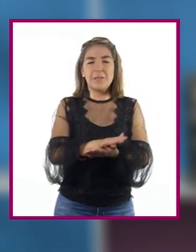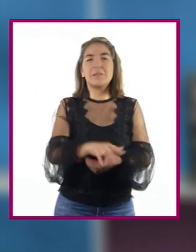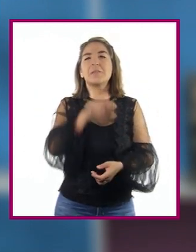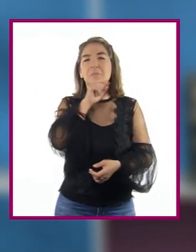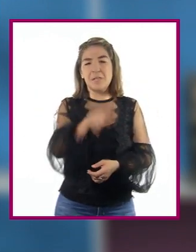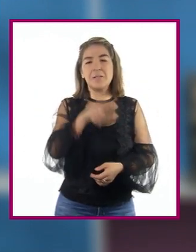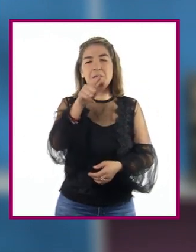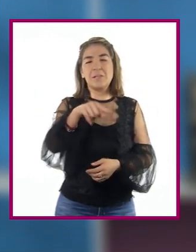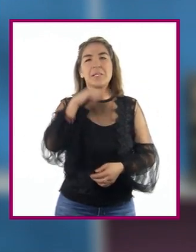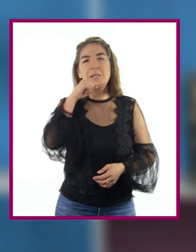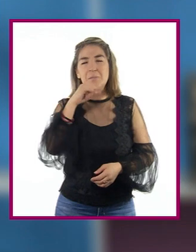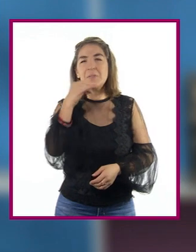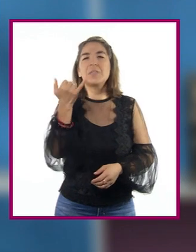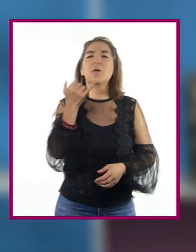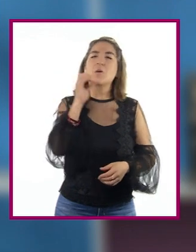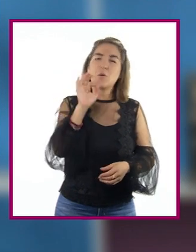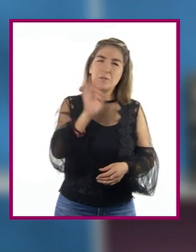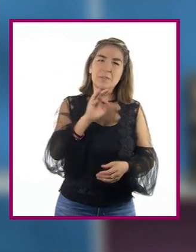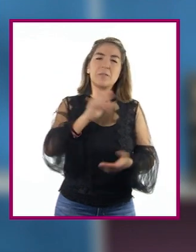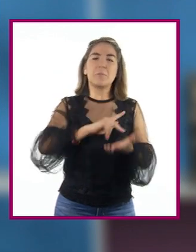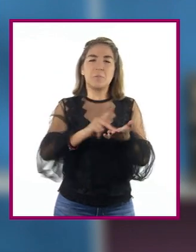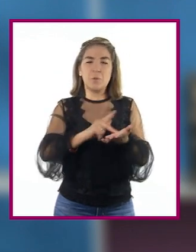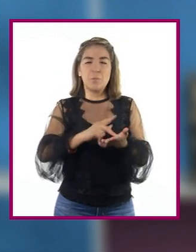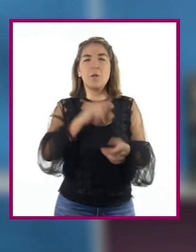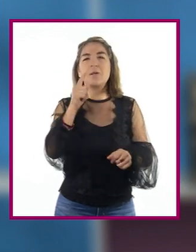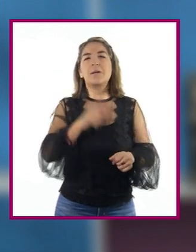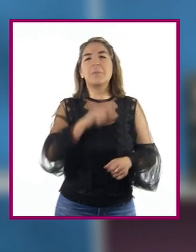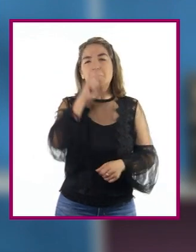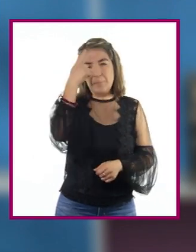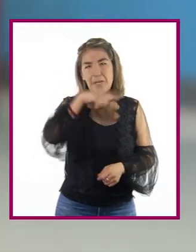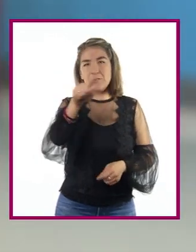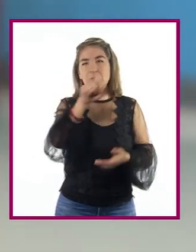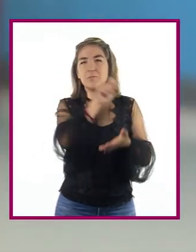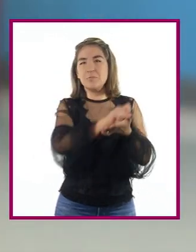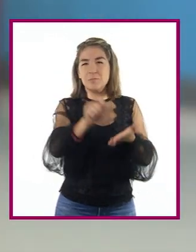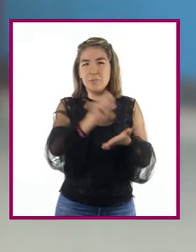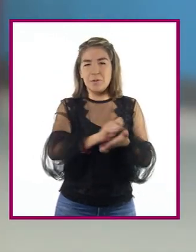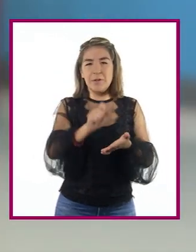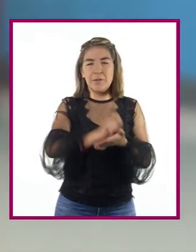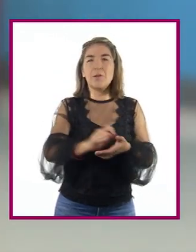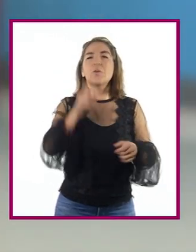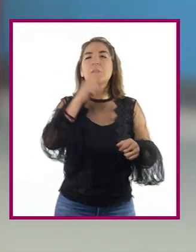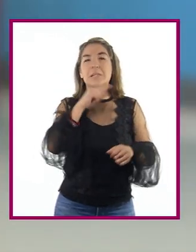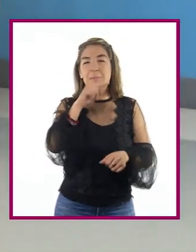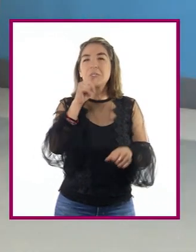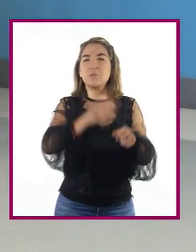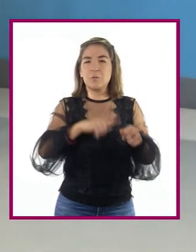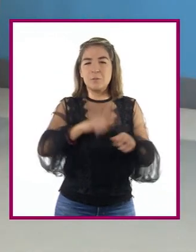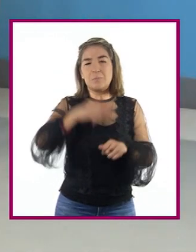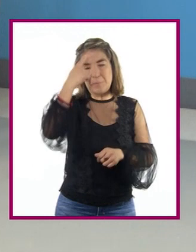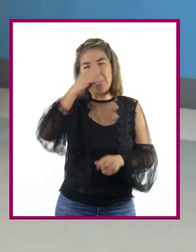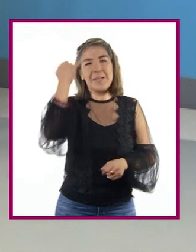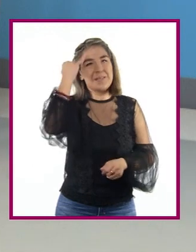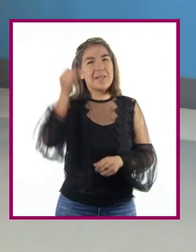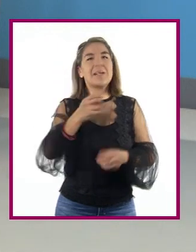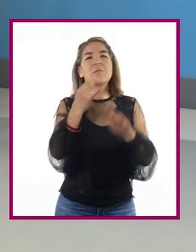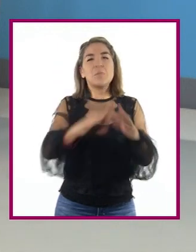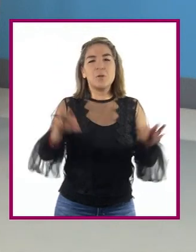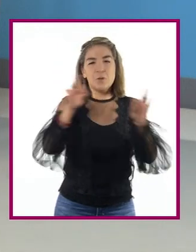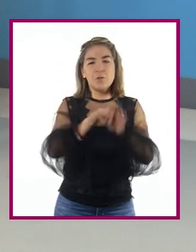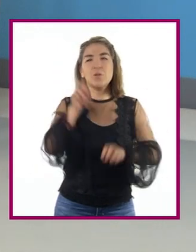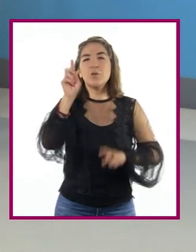su lápiz o bolígrafo y colores para registrar las ideas principales, las dudas